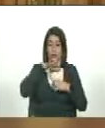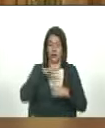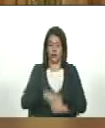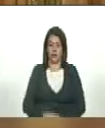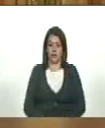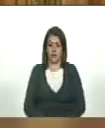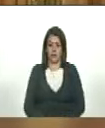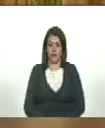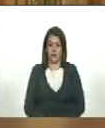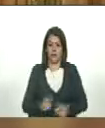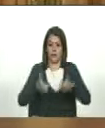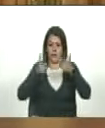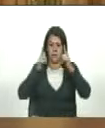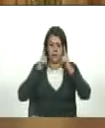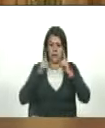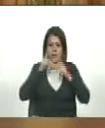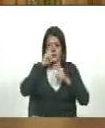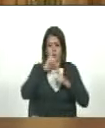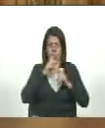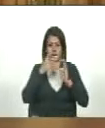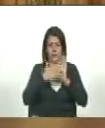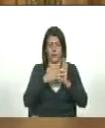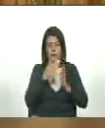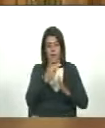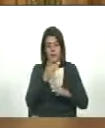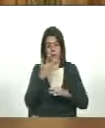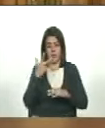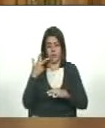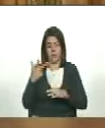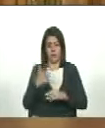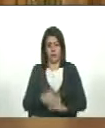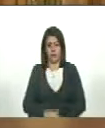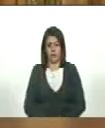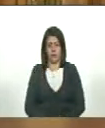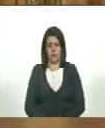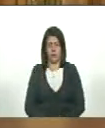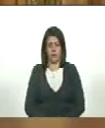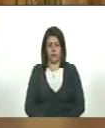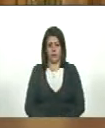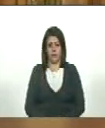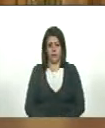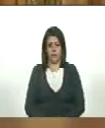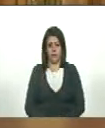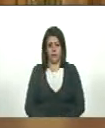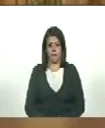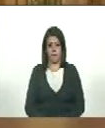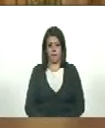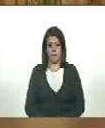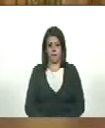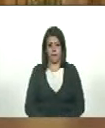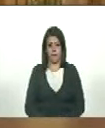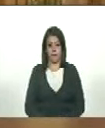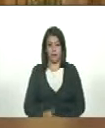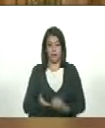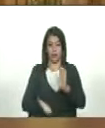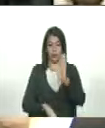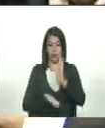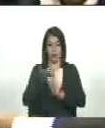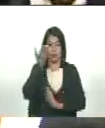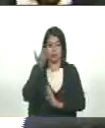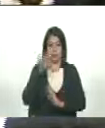ha permitido que el año 2023 nosotros hayamos